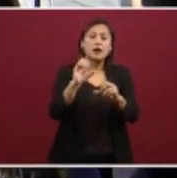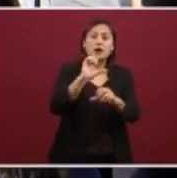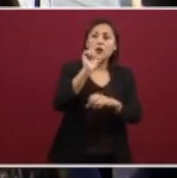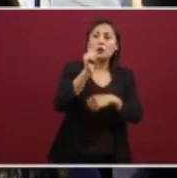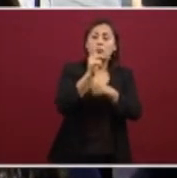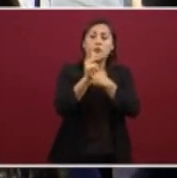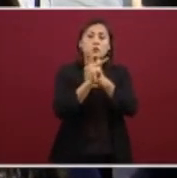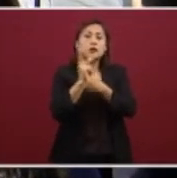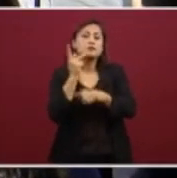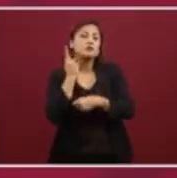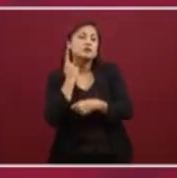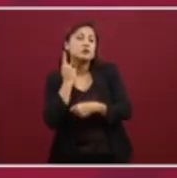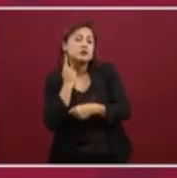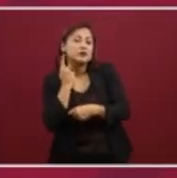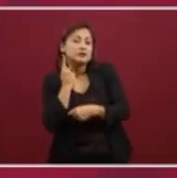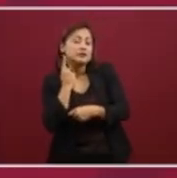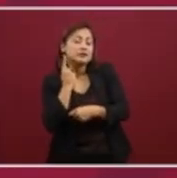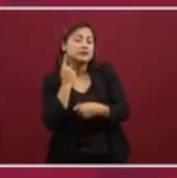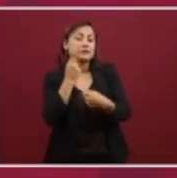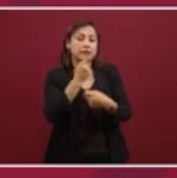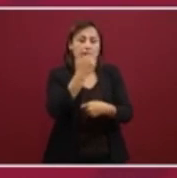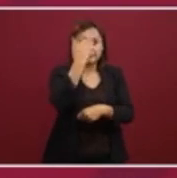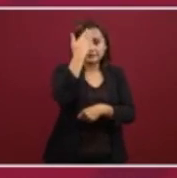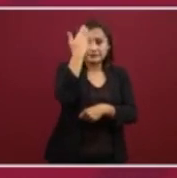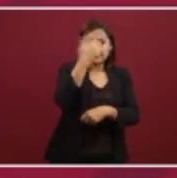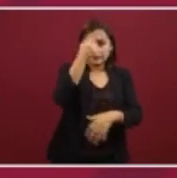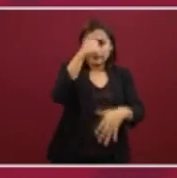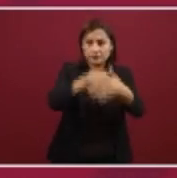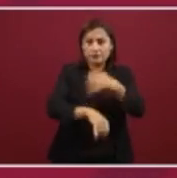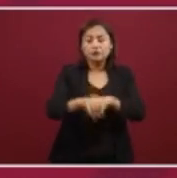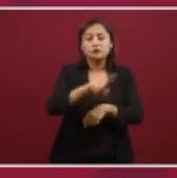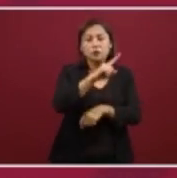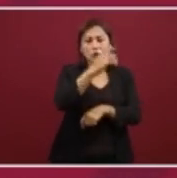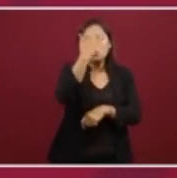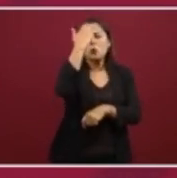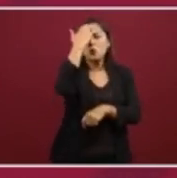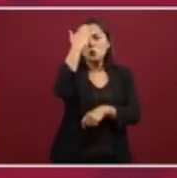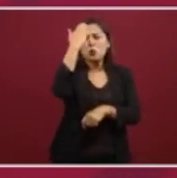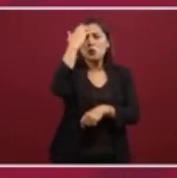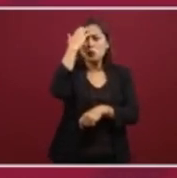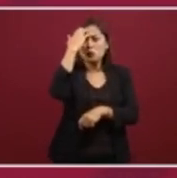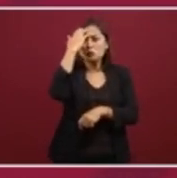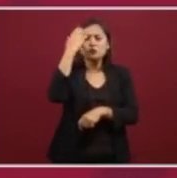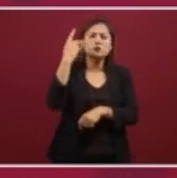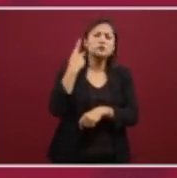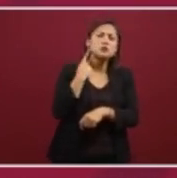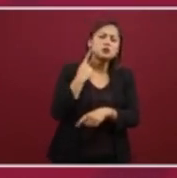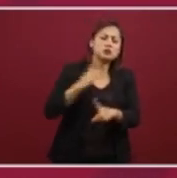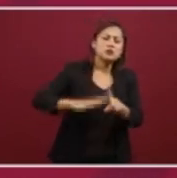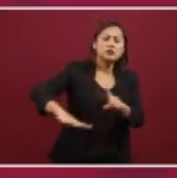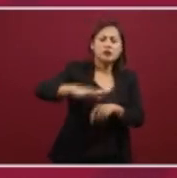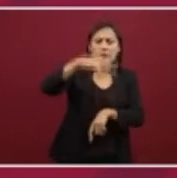conocen sobre los principios de nuestra política exterior